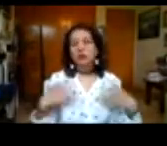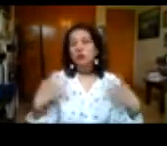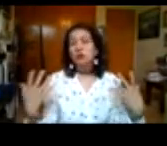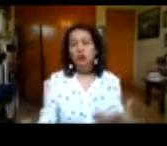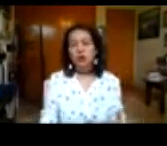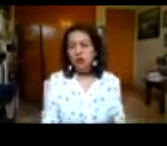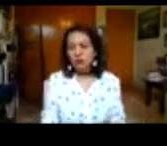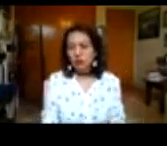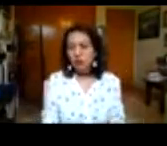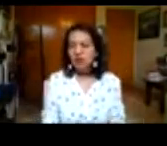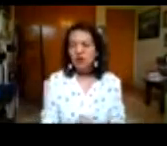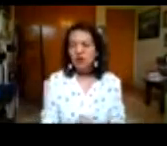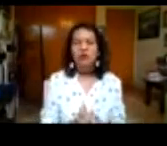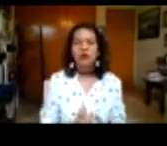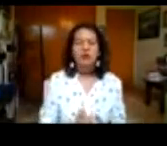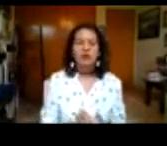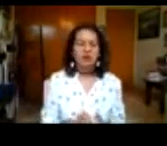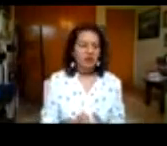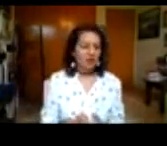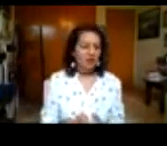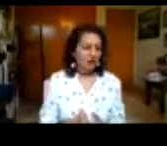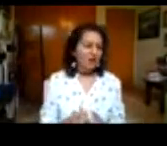incluso construcción de puntos de acuerdo